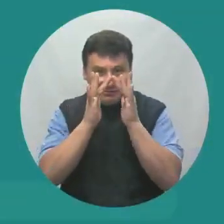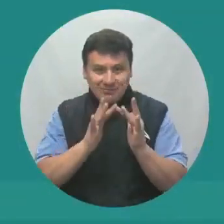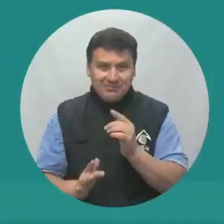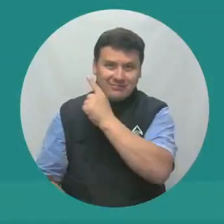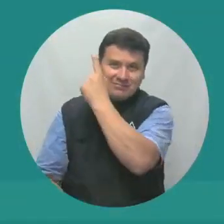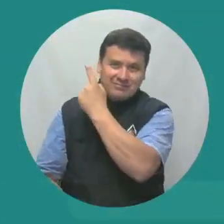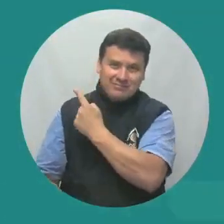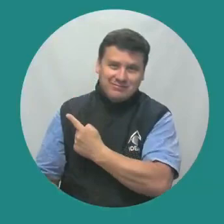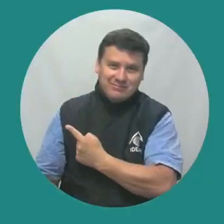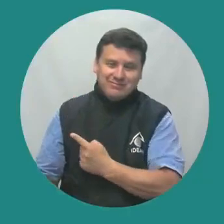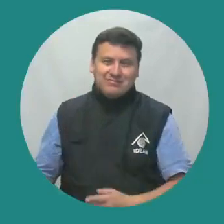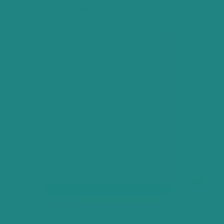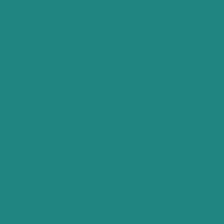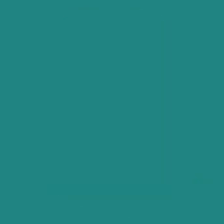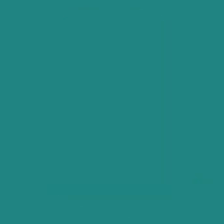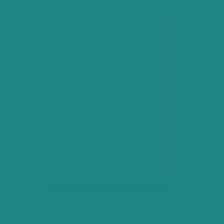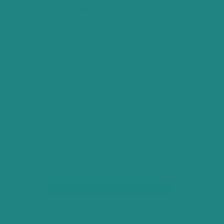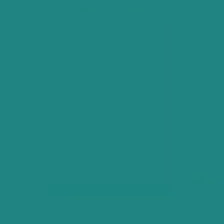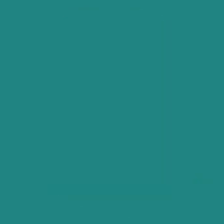sociales.